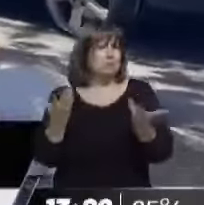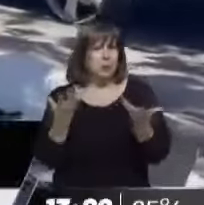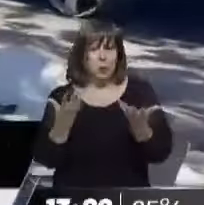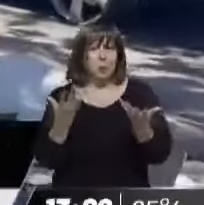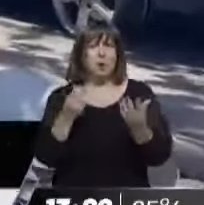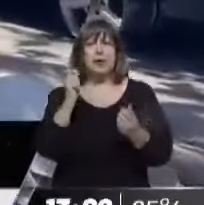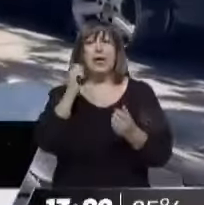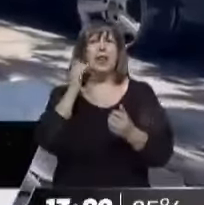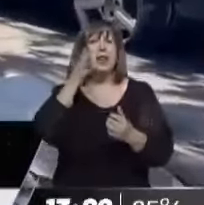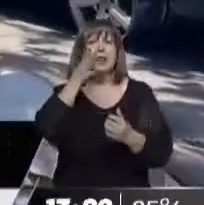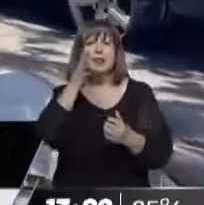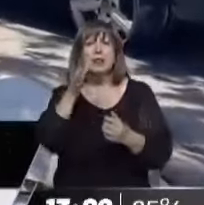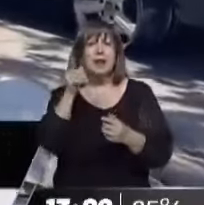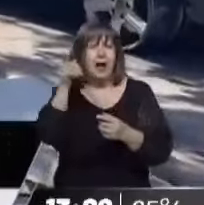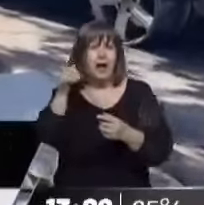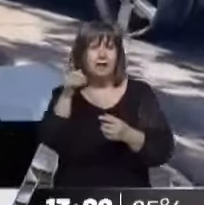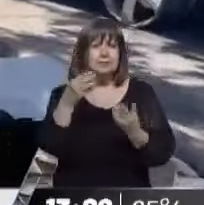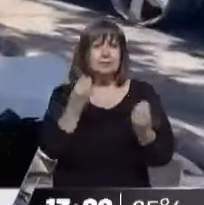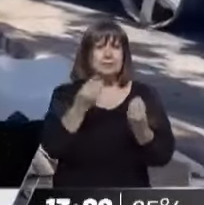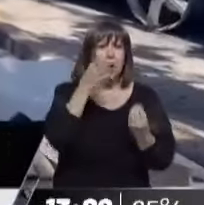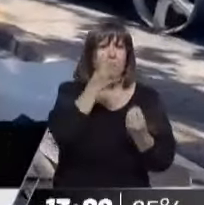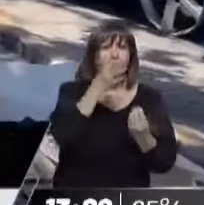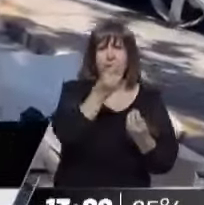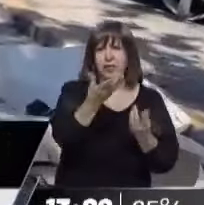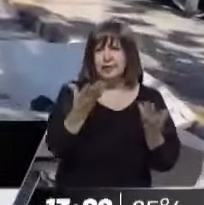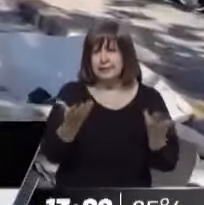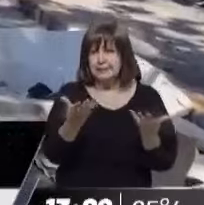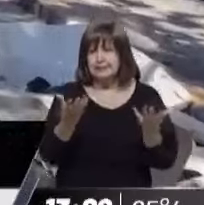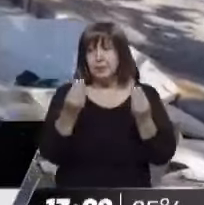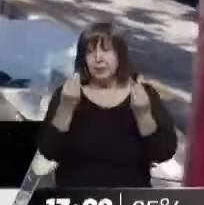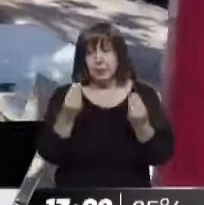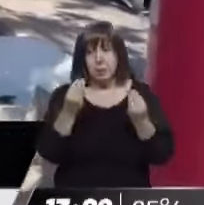de allí, a quién le ponían el ojo y luego cómo atacaban.